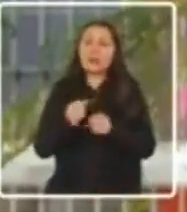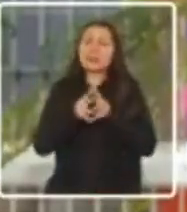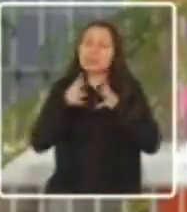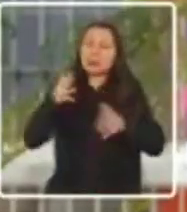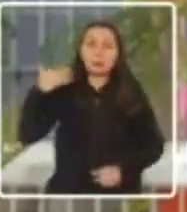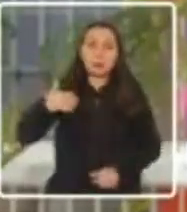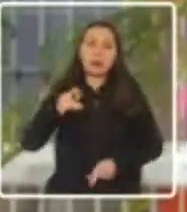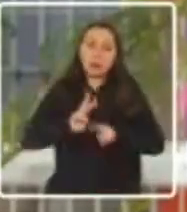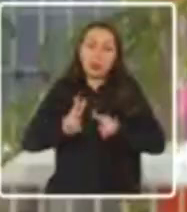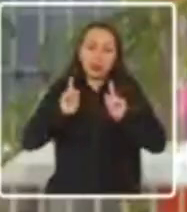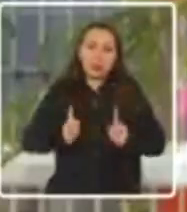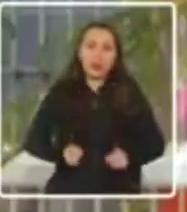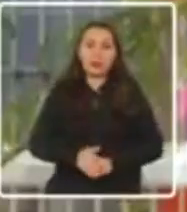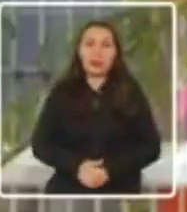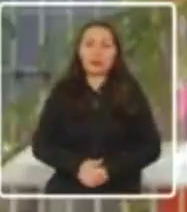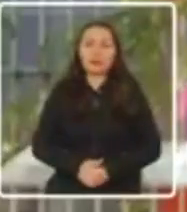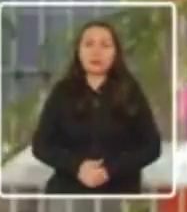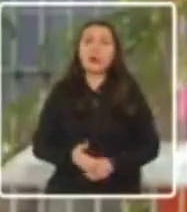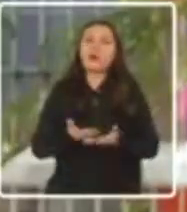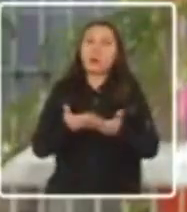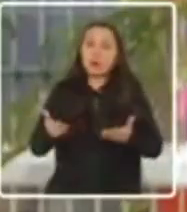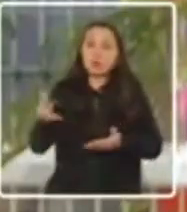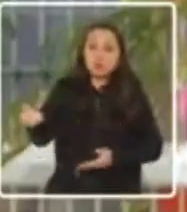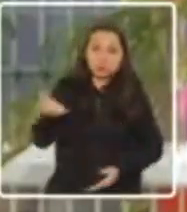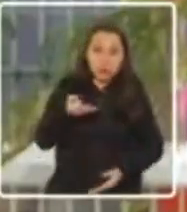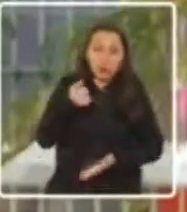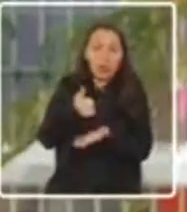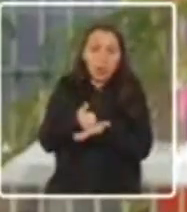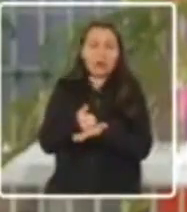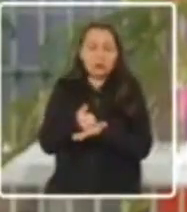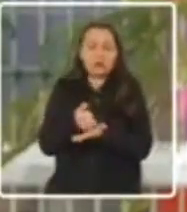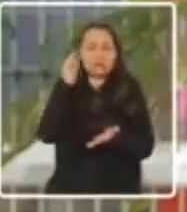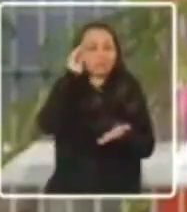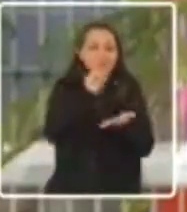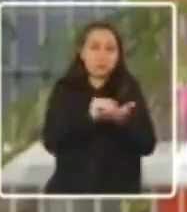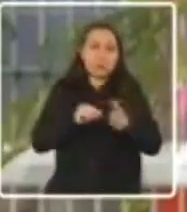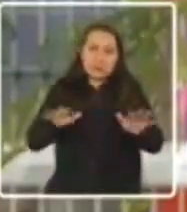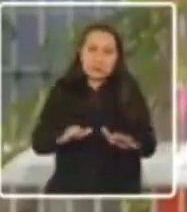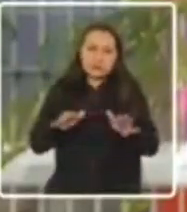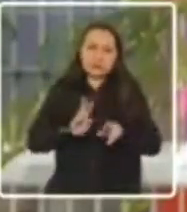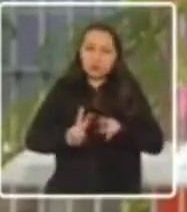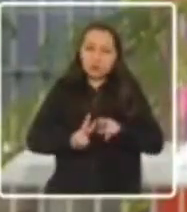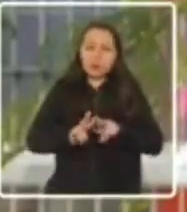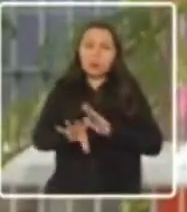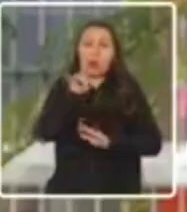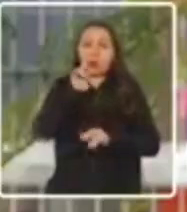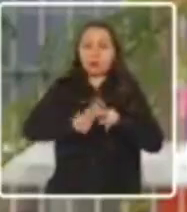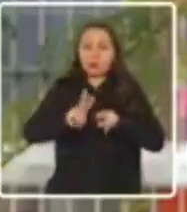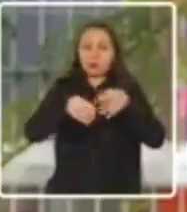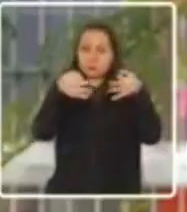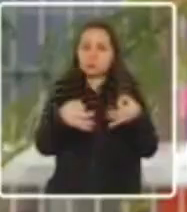tremendamente importante que hay que hacer. Y por eso tomo lo que me dice y vamos a hacer los esfuerzos por encontrar una